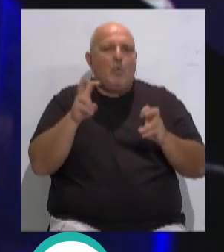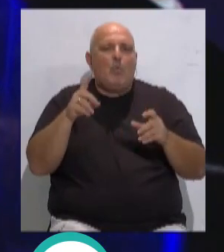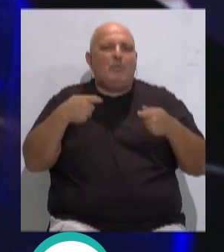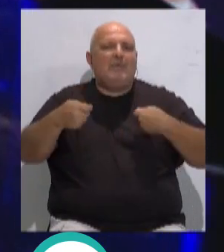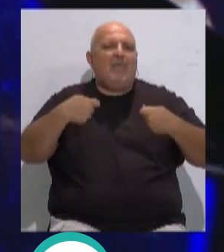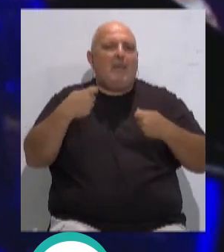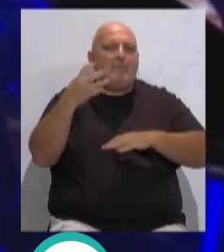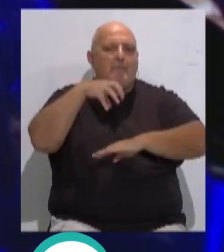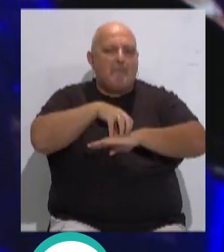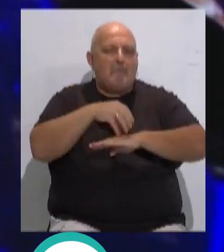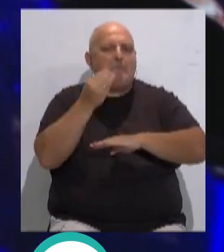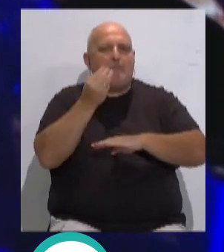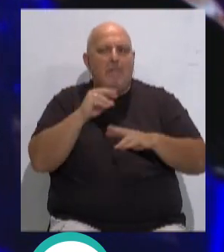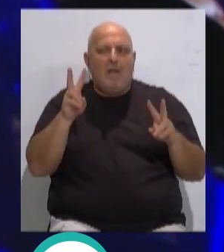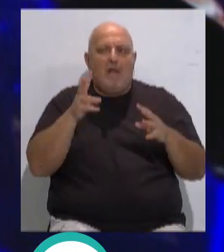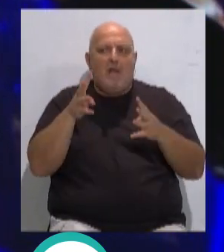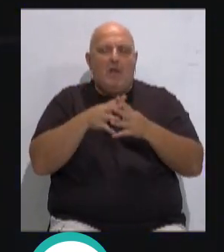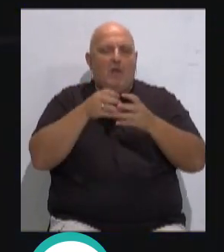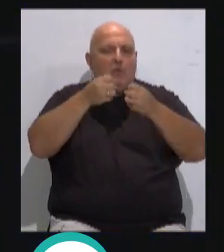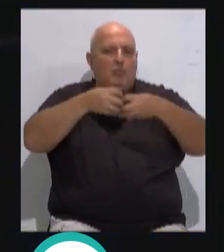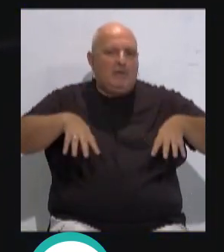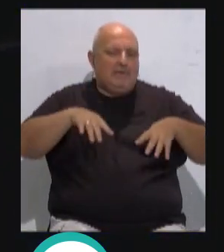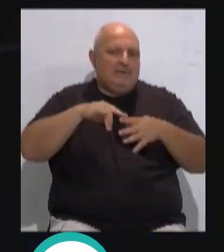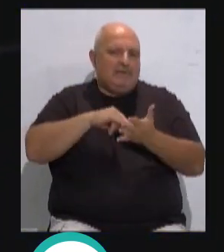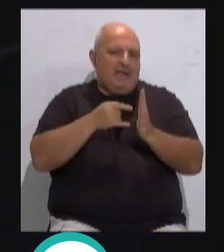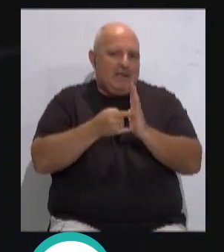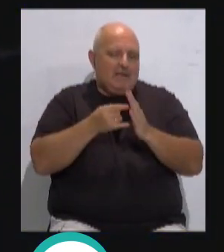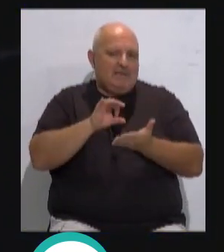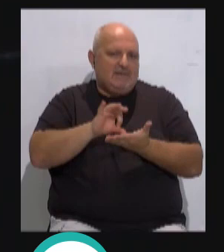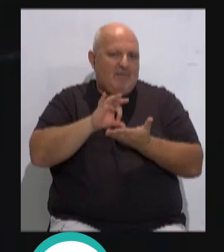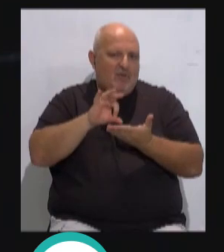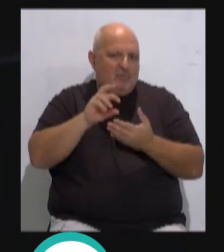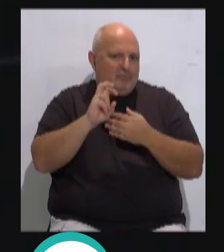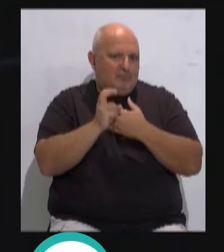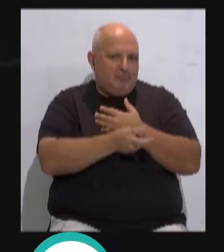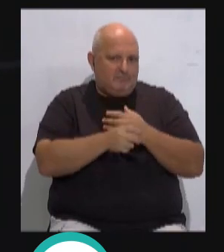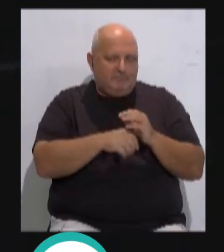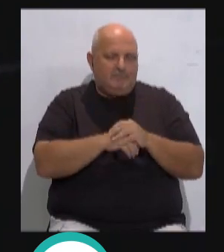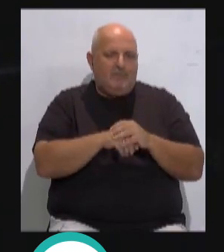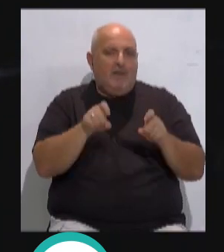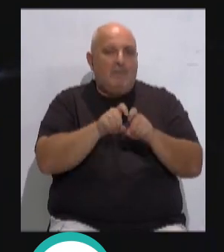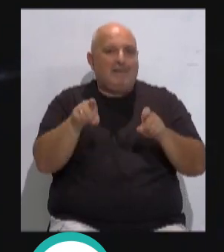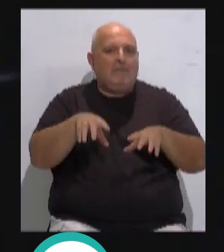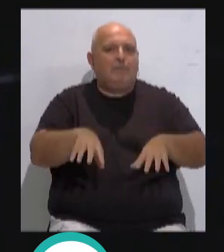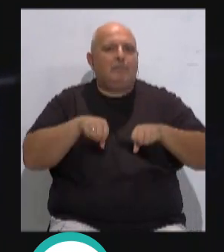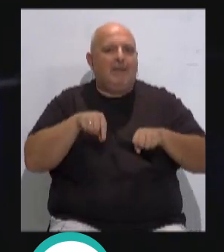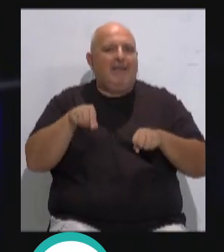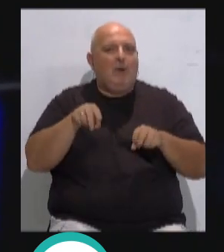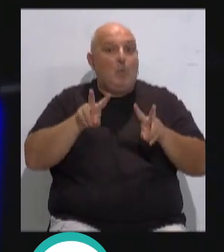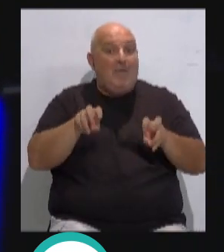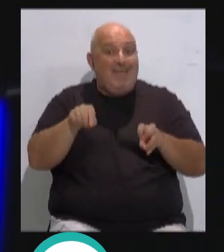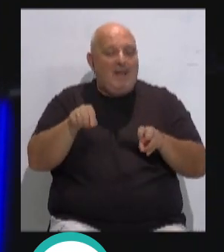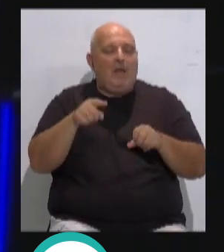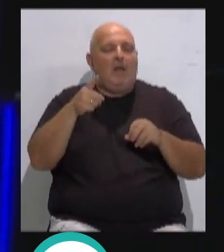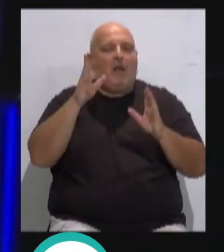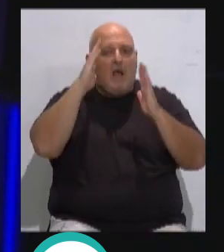tienda, así como la mejora de todas las infraestructuras técnicas. Entre los servicios que la nueva empresa adjudicataria debe prestar se